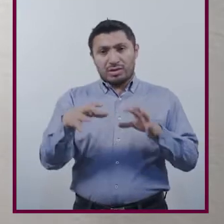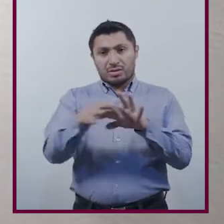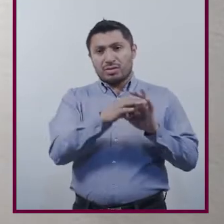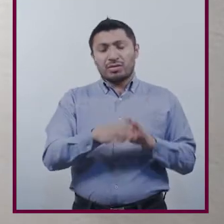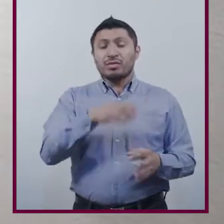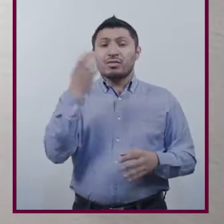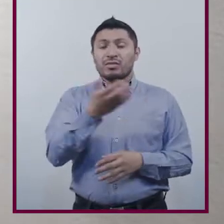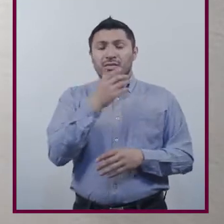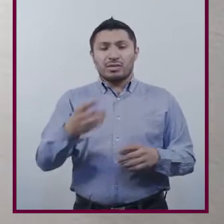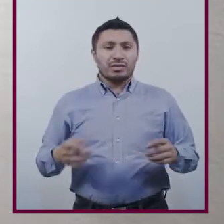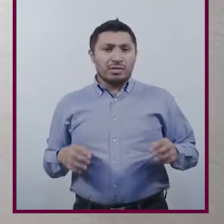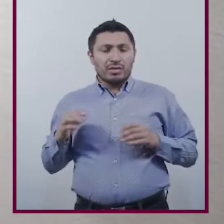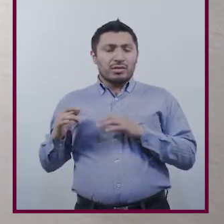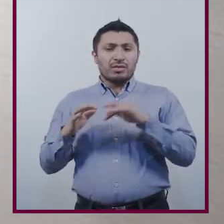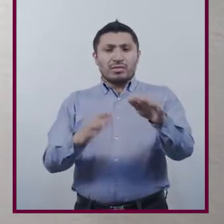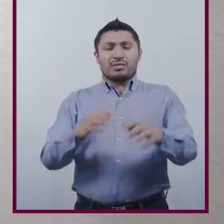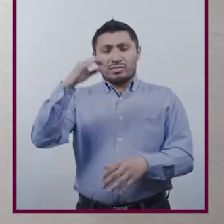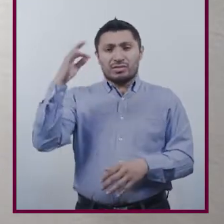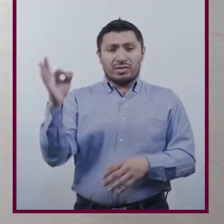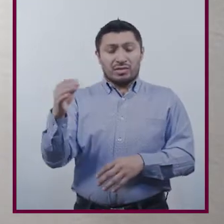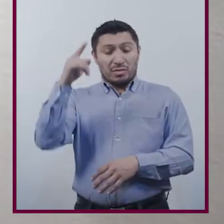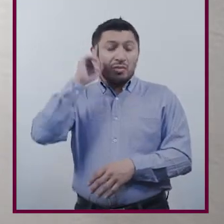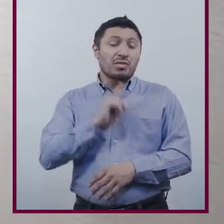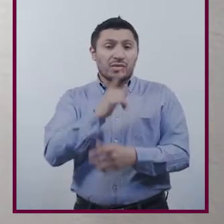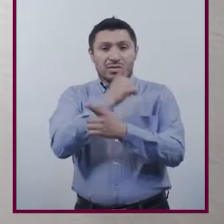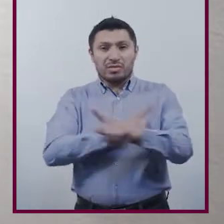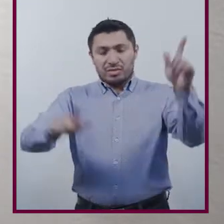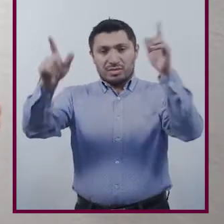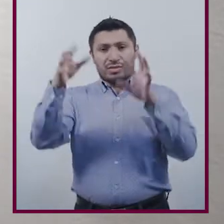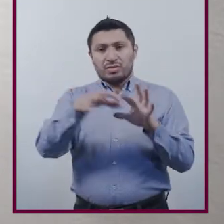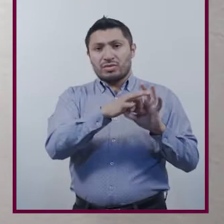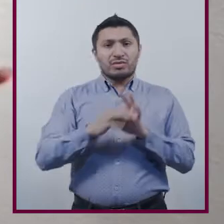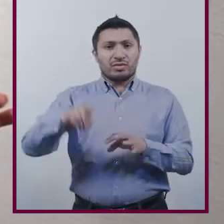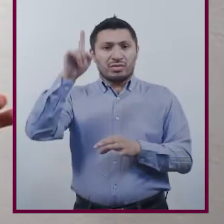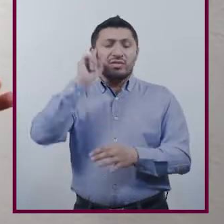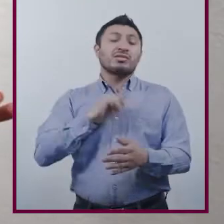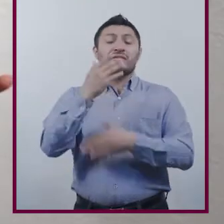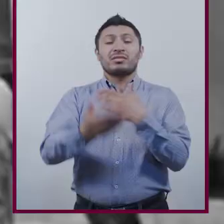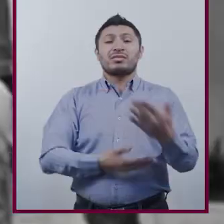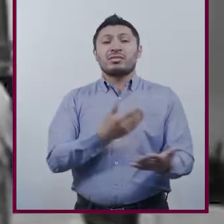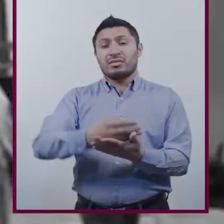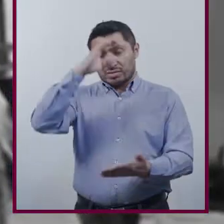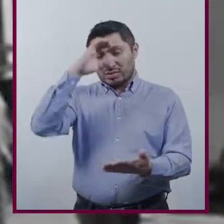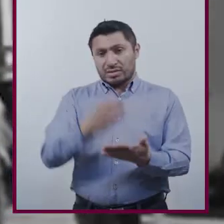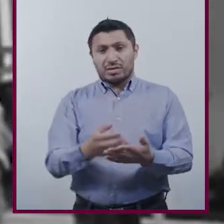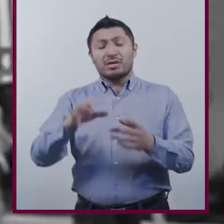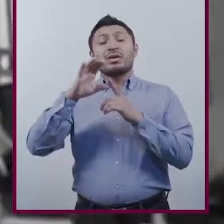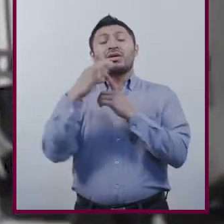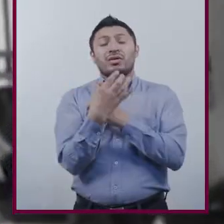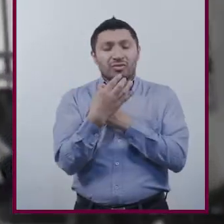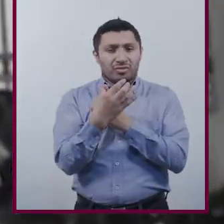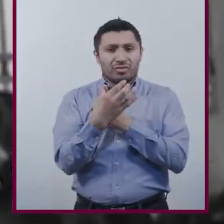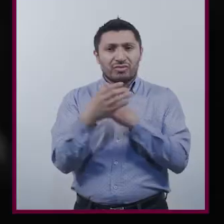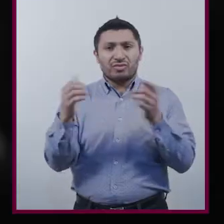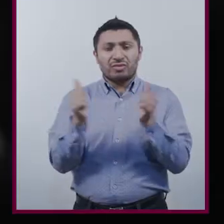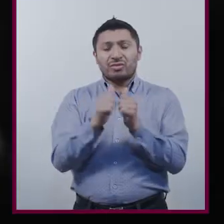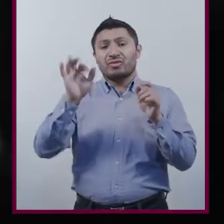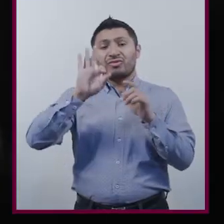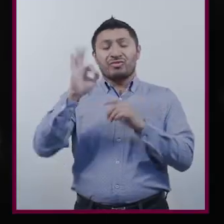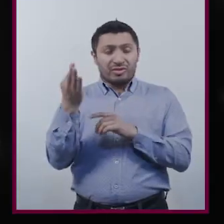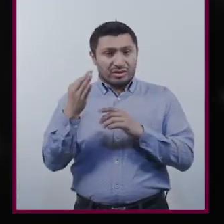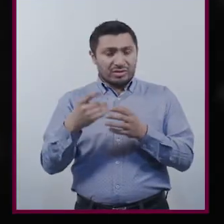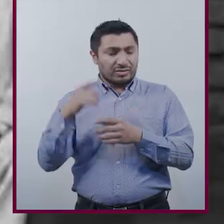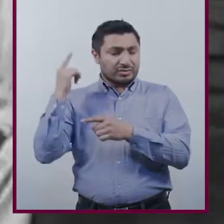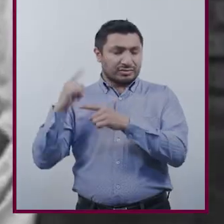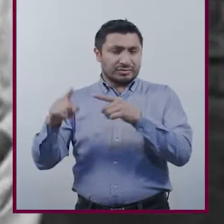la Cruzada Femenina de la Libertad, la Unión de Damas Católicas, la Confederación Nacional Católica de Trabajadores y la Unión